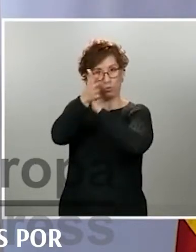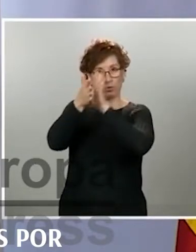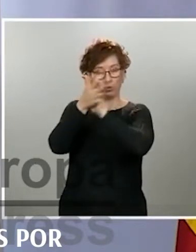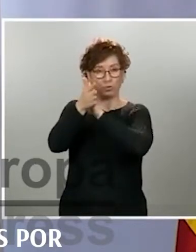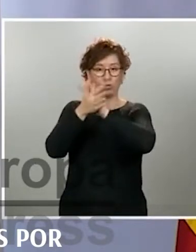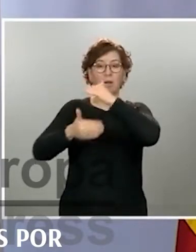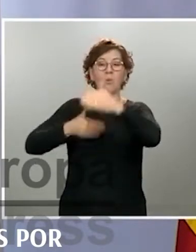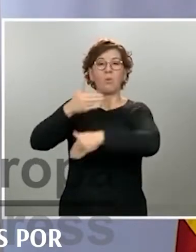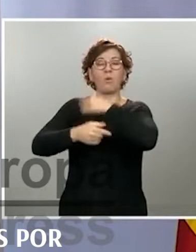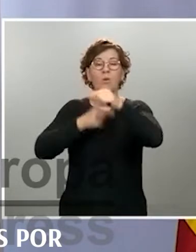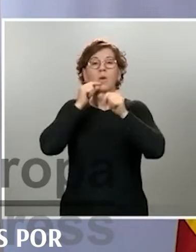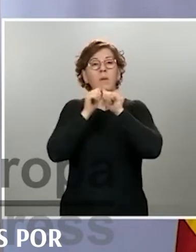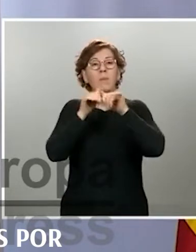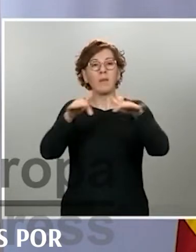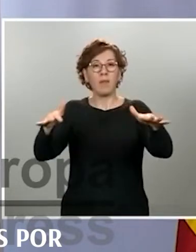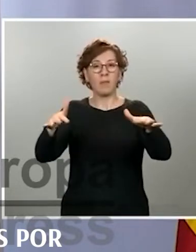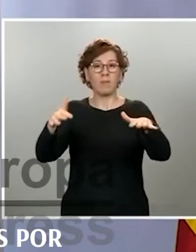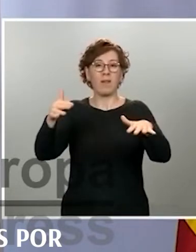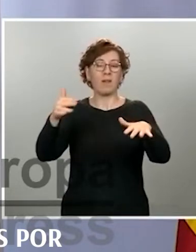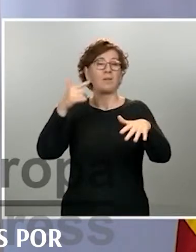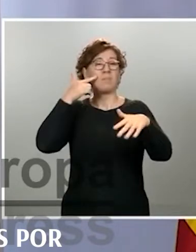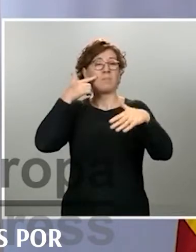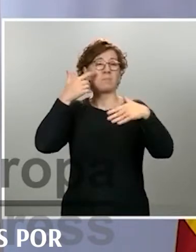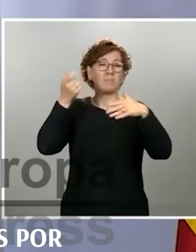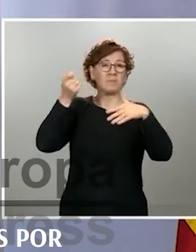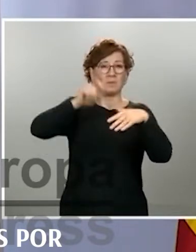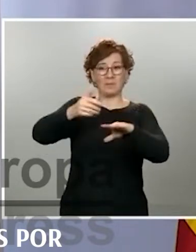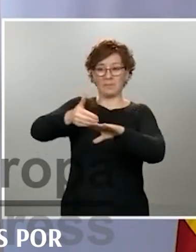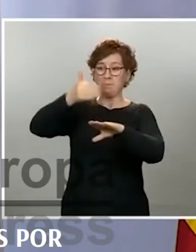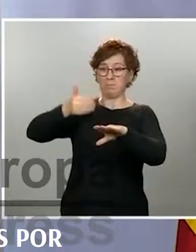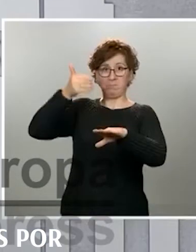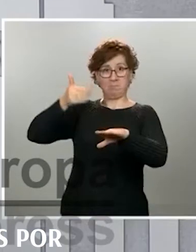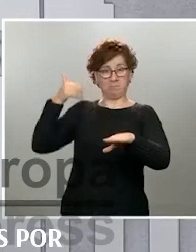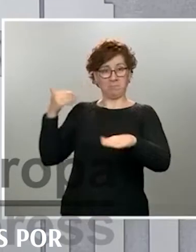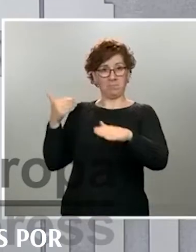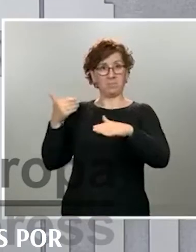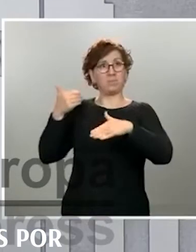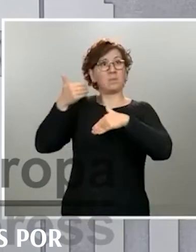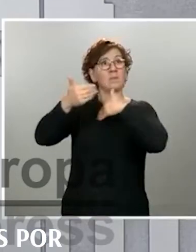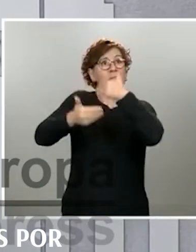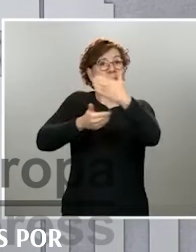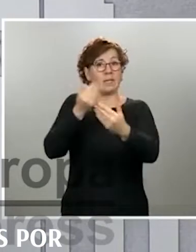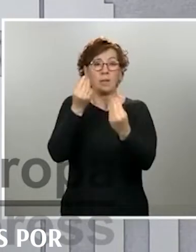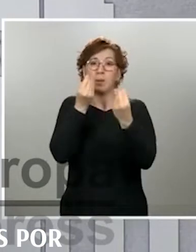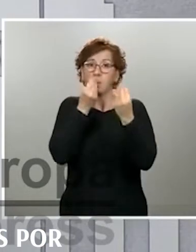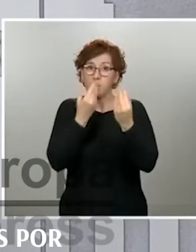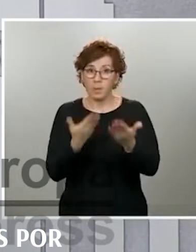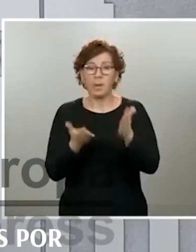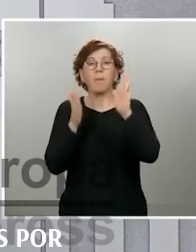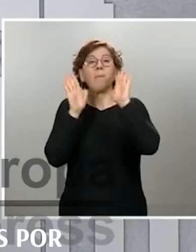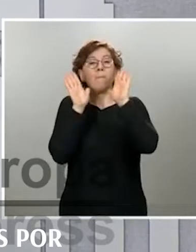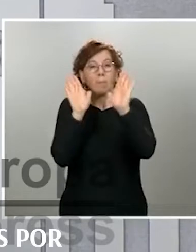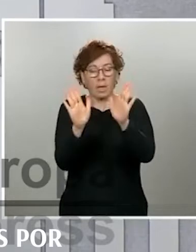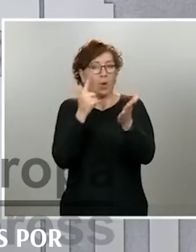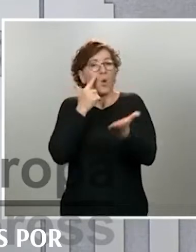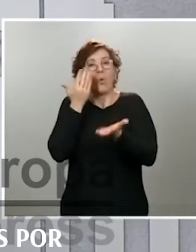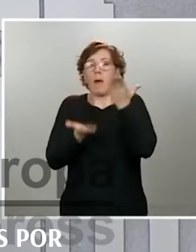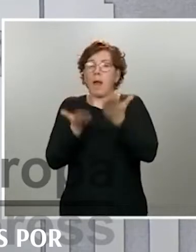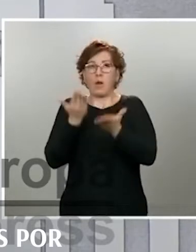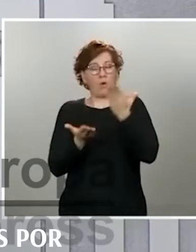habiendo un riesgo importante de nuevos brotes epidémicos por el coronavirus. Tenemos que valorar con mucha precaución, no tanto porque